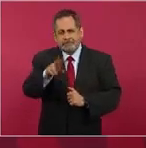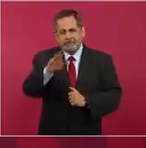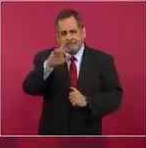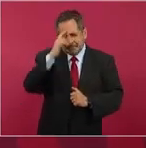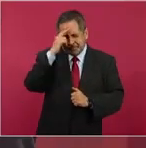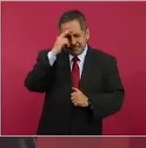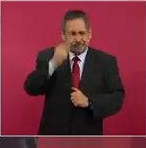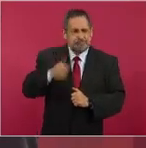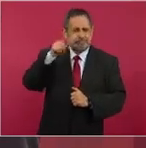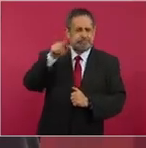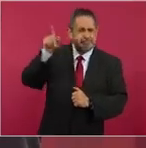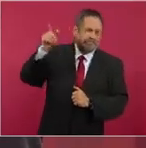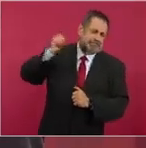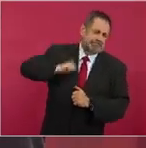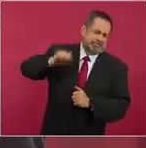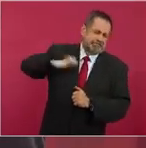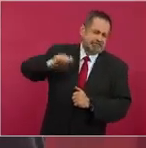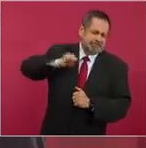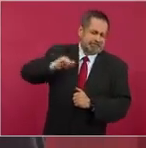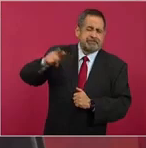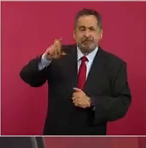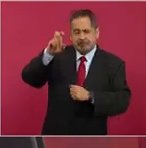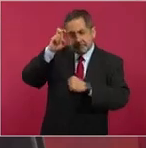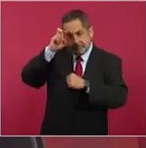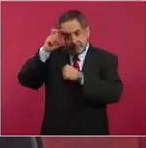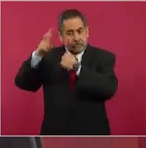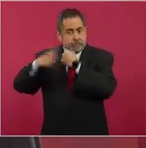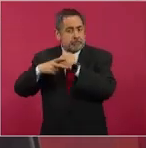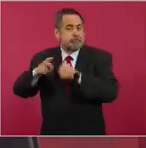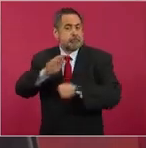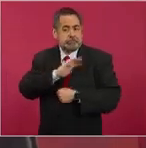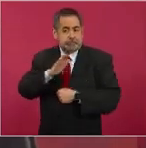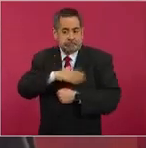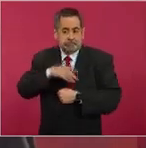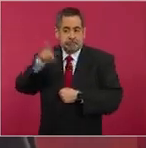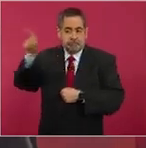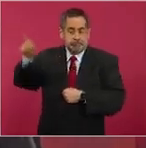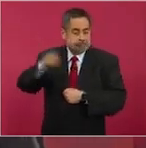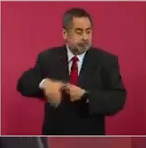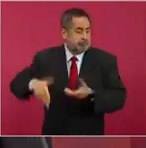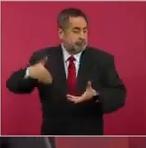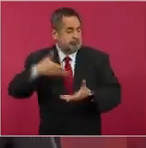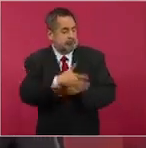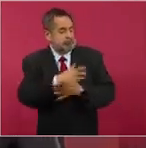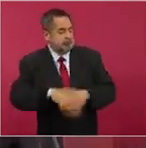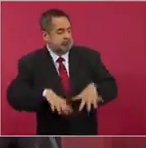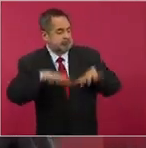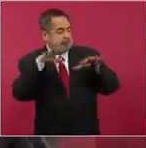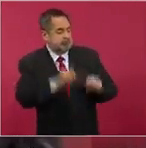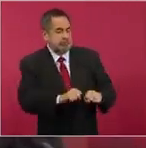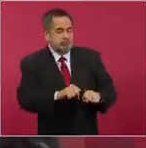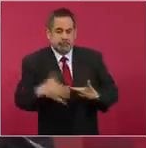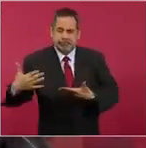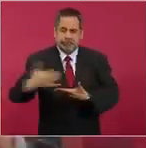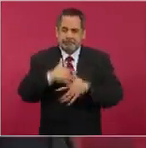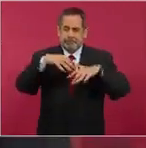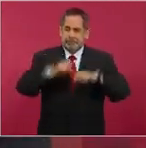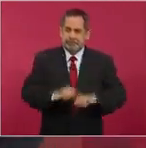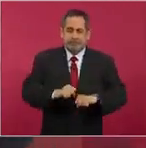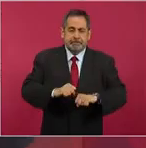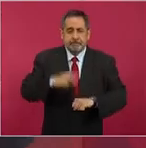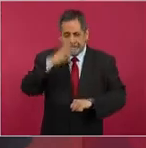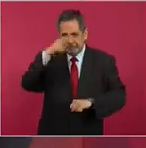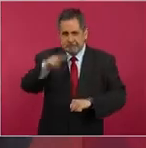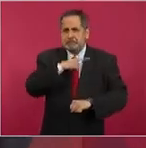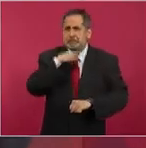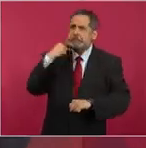europeos, los españoles, nos invaden y establecen un sistema colonial,